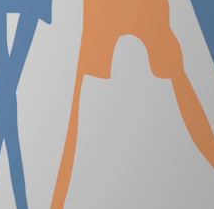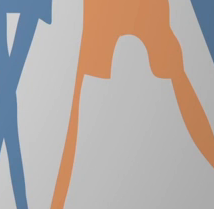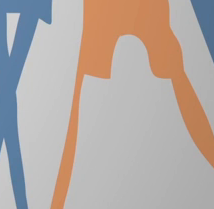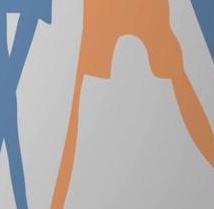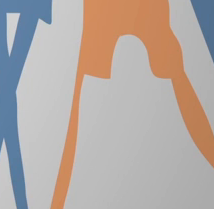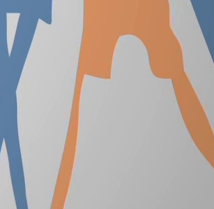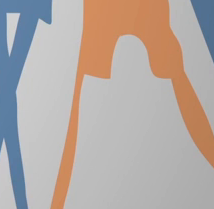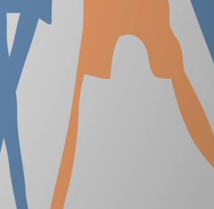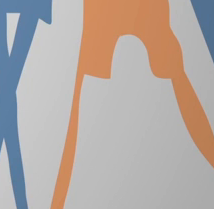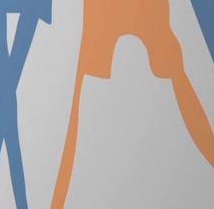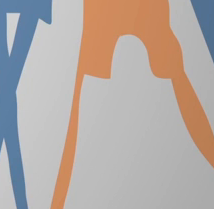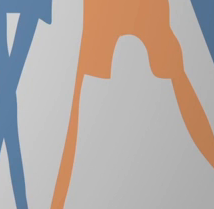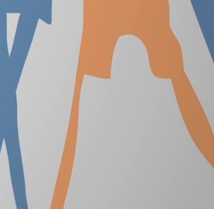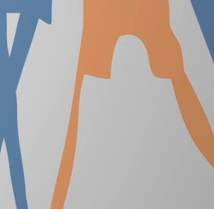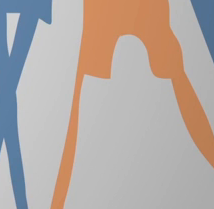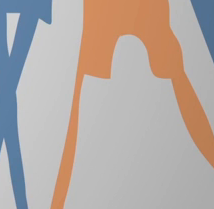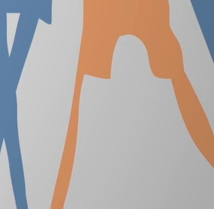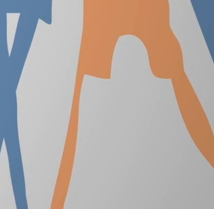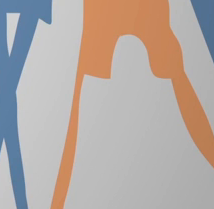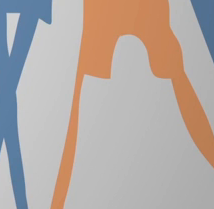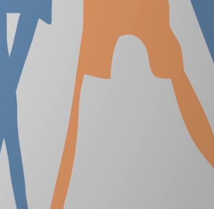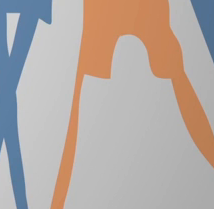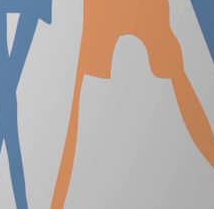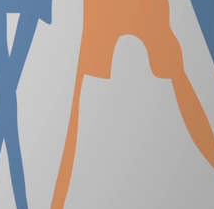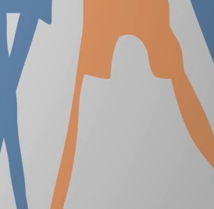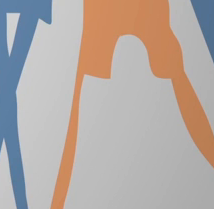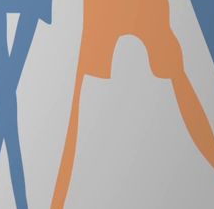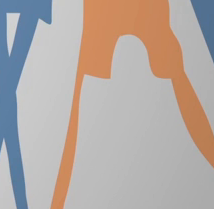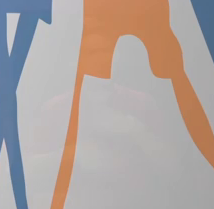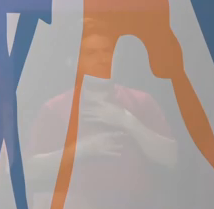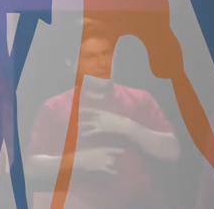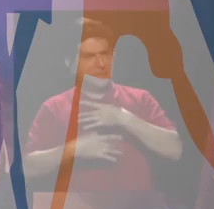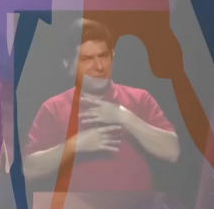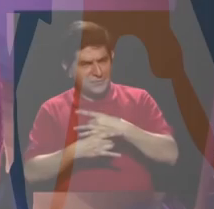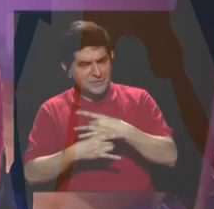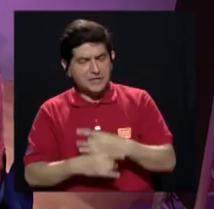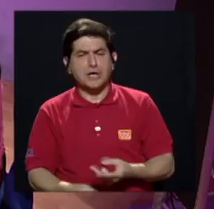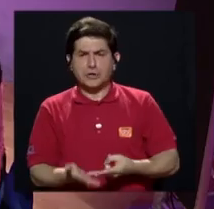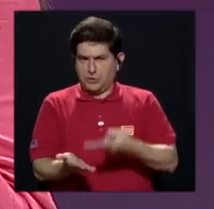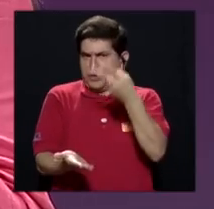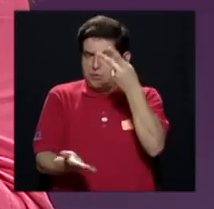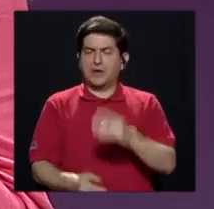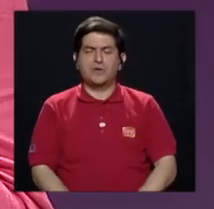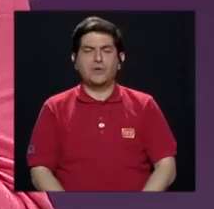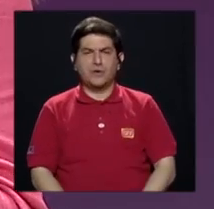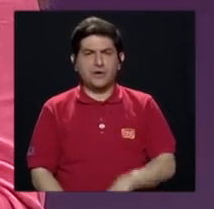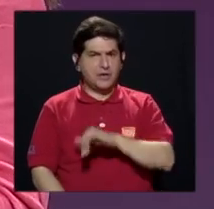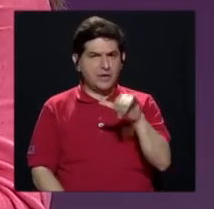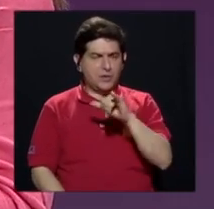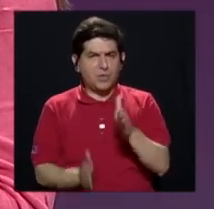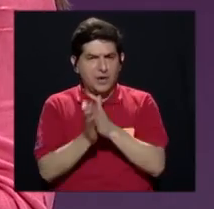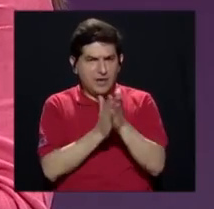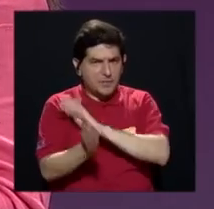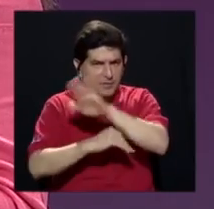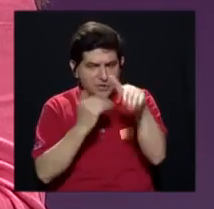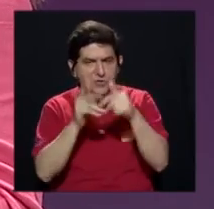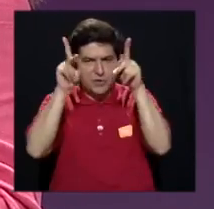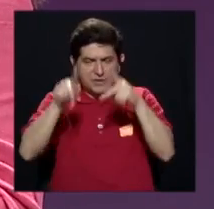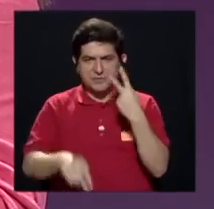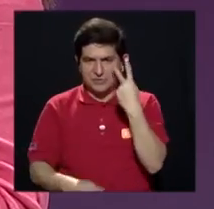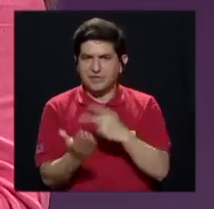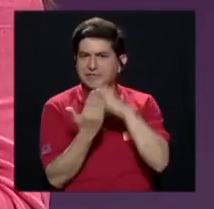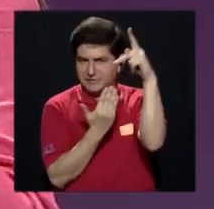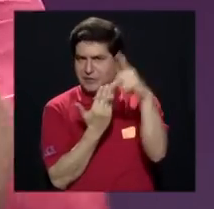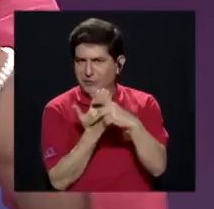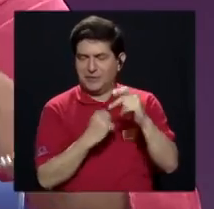bueno continuamos en palabra en ver con este tema tan interesante y tan enriquecedor y esperamos que sea de mucho provecho para las personas que nos